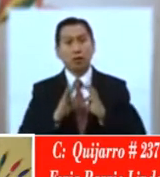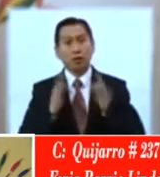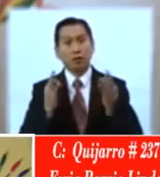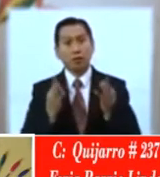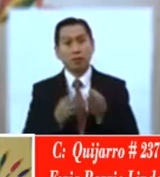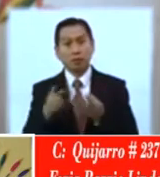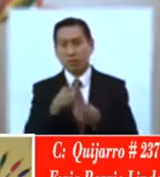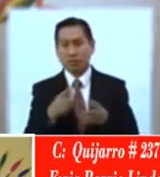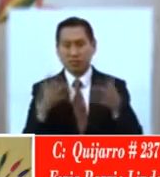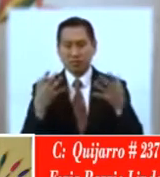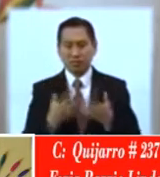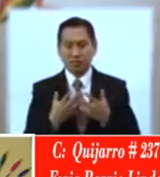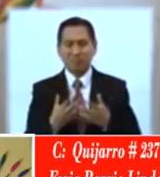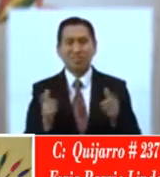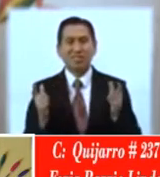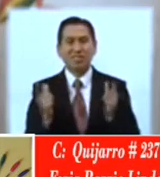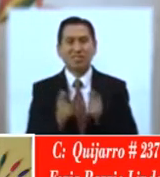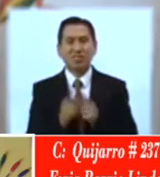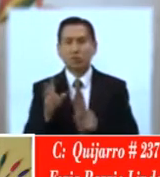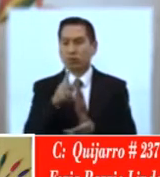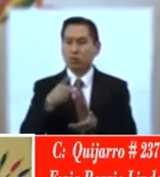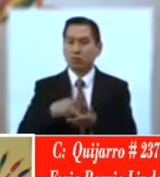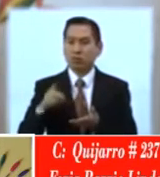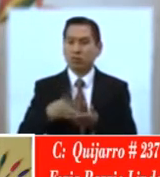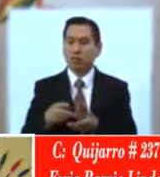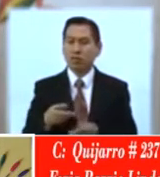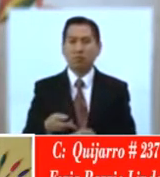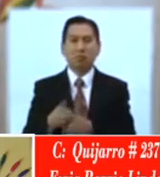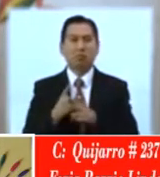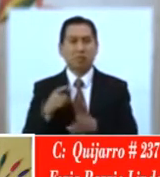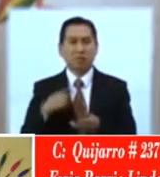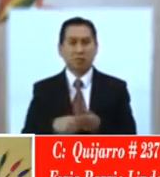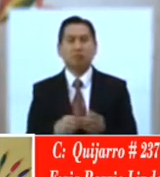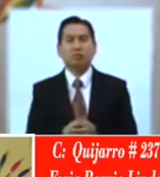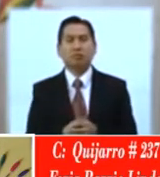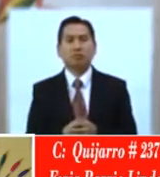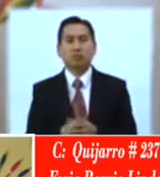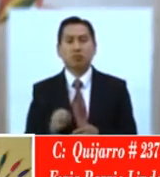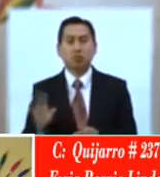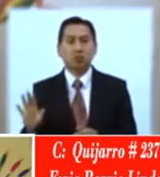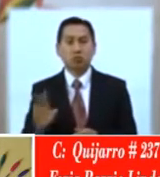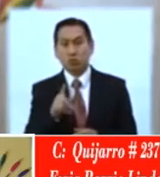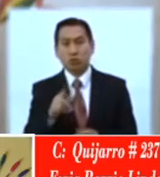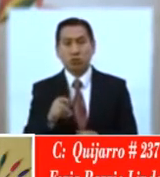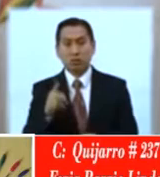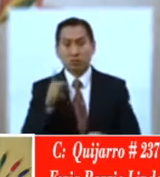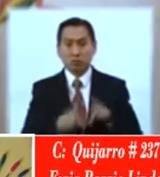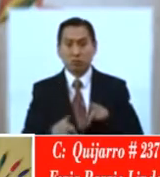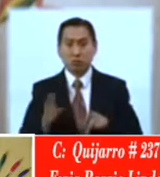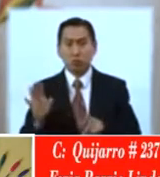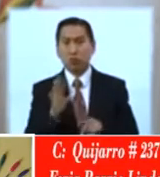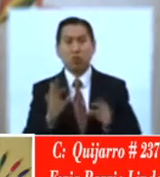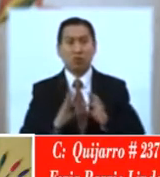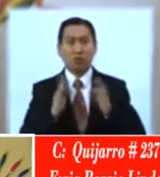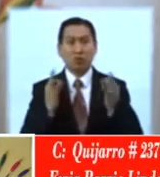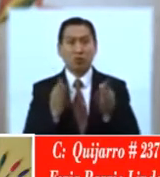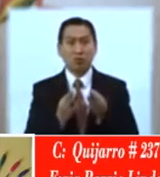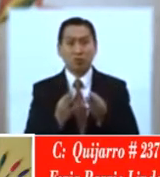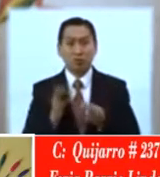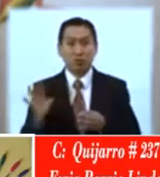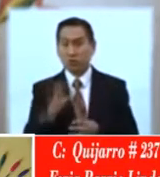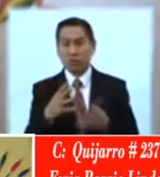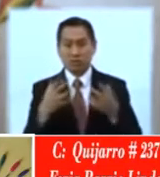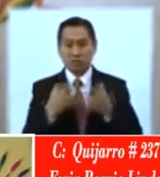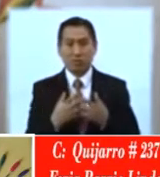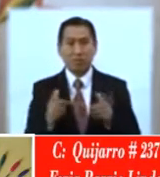y pequeñas empresas que están pagando créditos esas personas esas familias y esas pequeñas